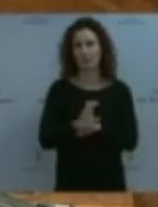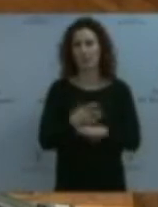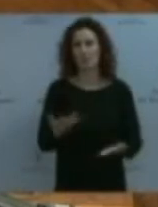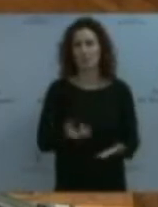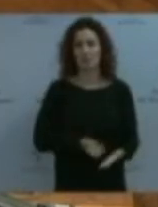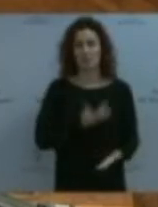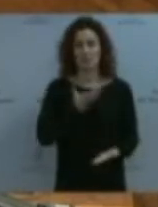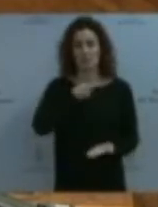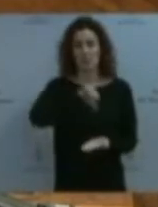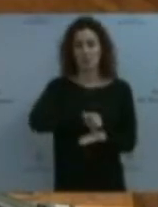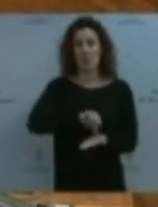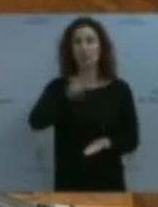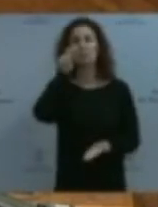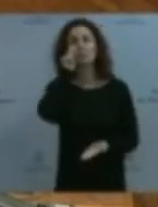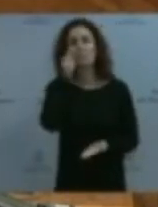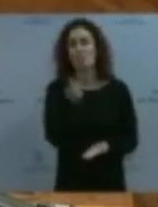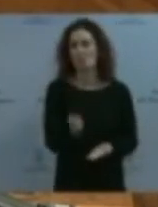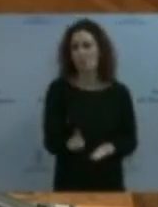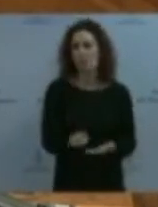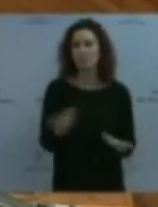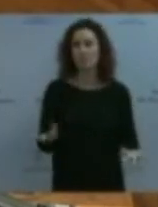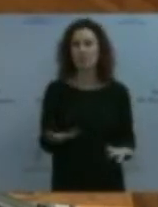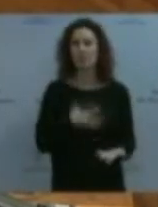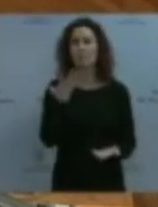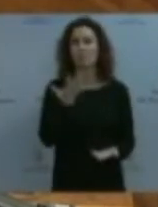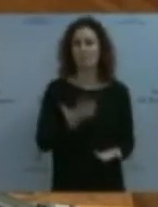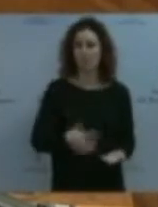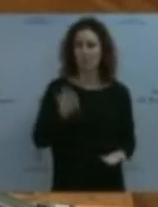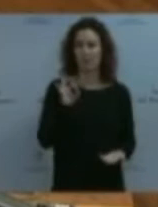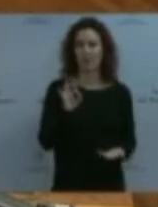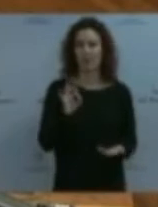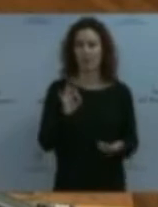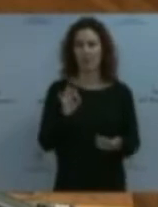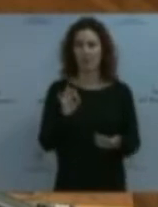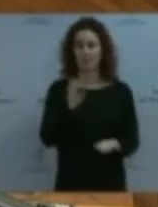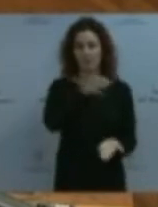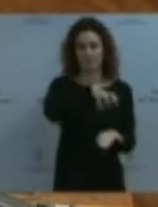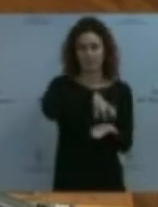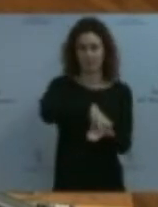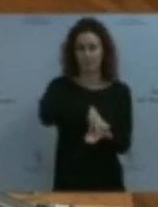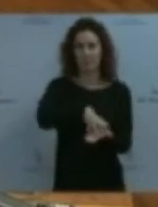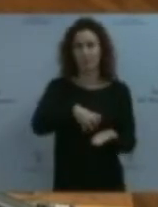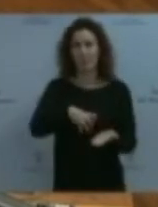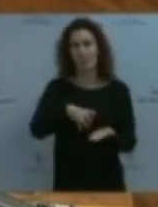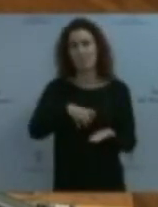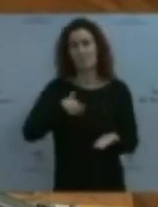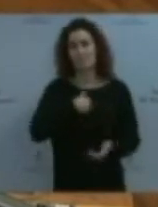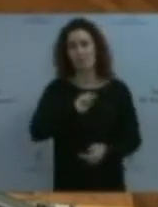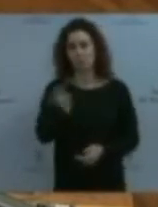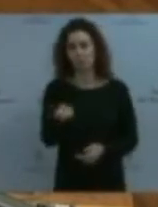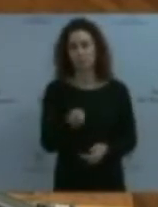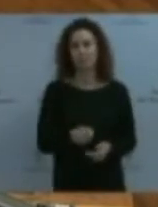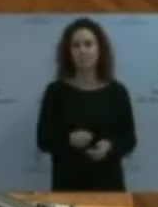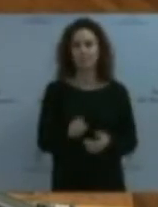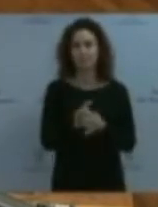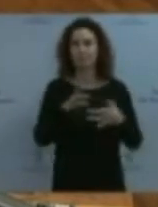abre la posibilidad a que esta infraestructura pueda realizar otra función que no sea la turística. Lo que sí puedo decirle con